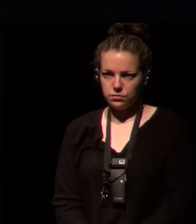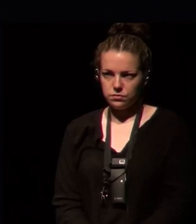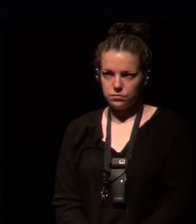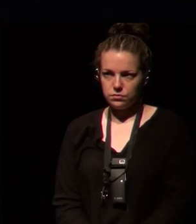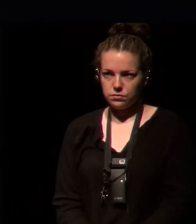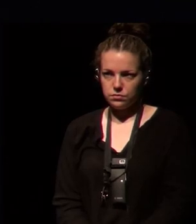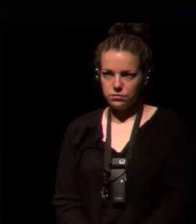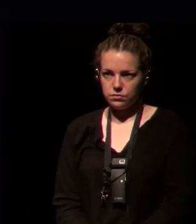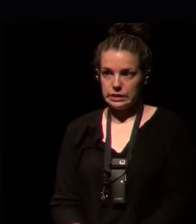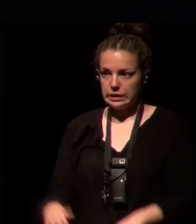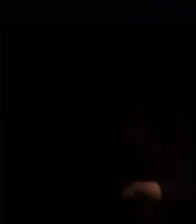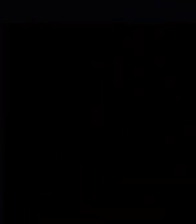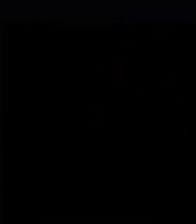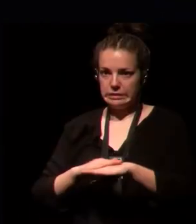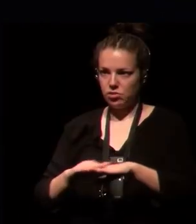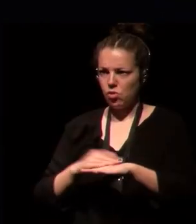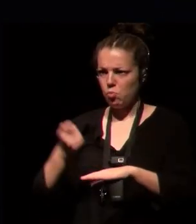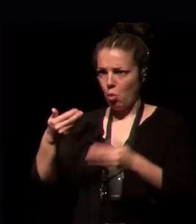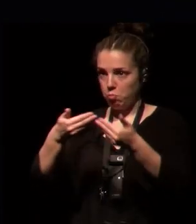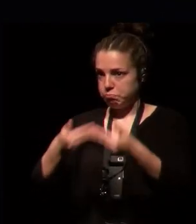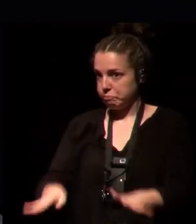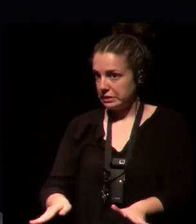perdido, dice nuestro orador.